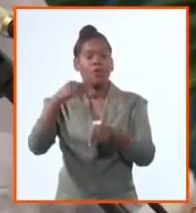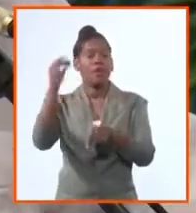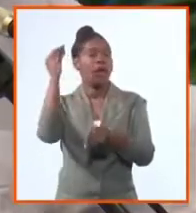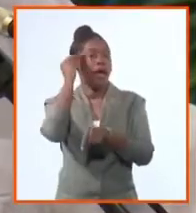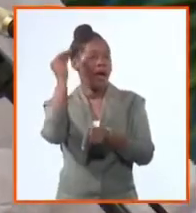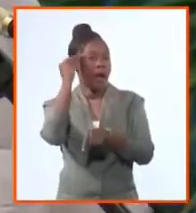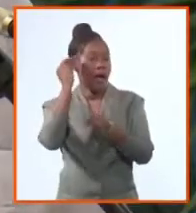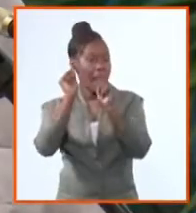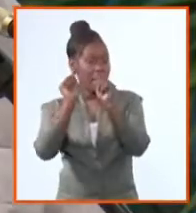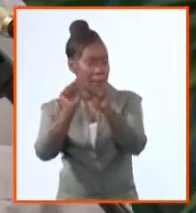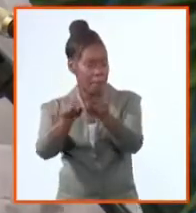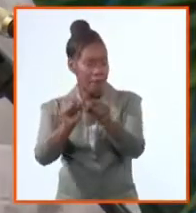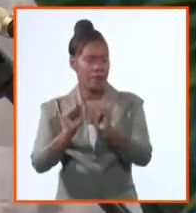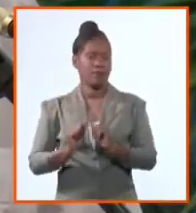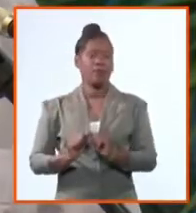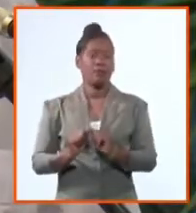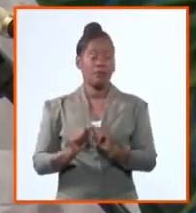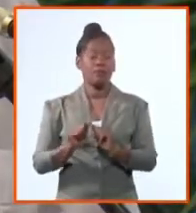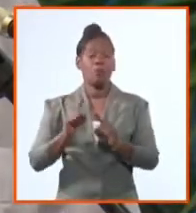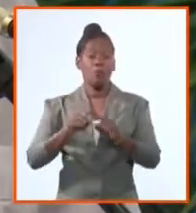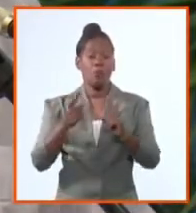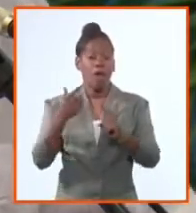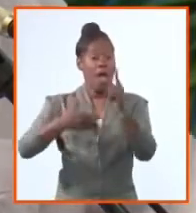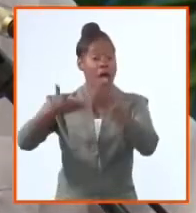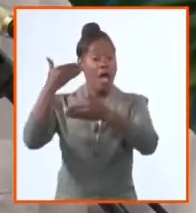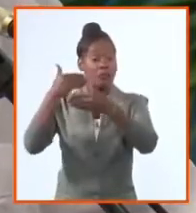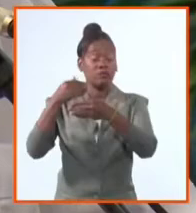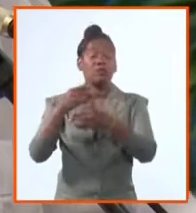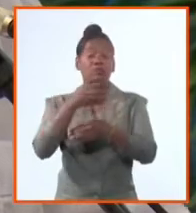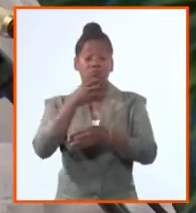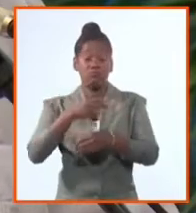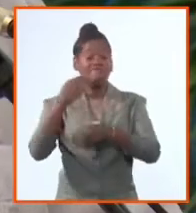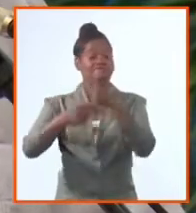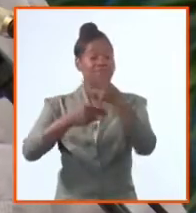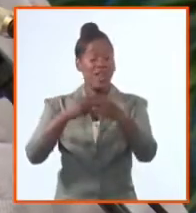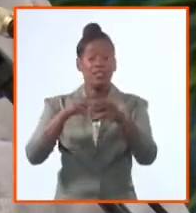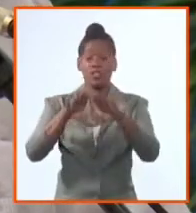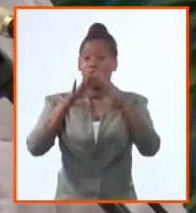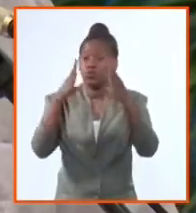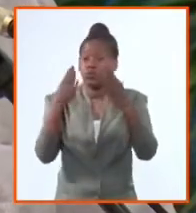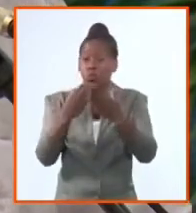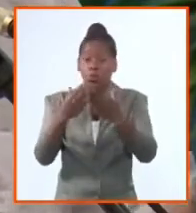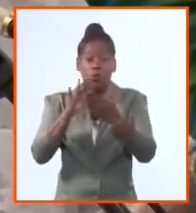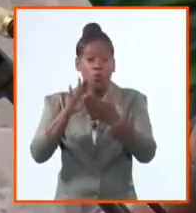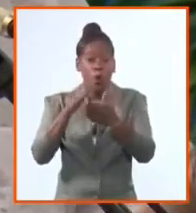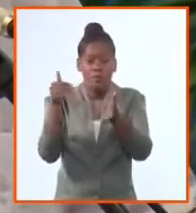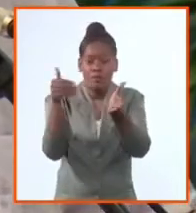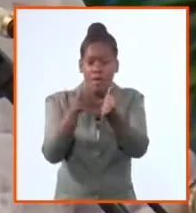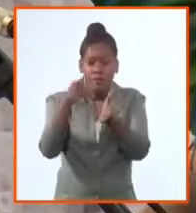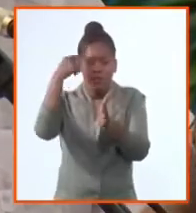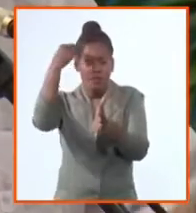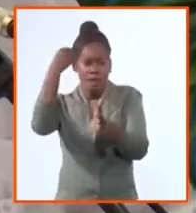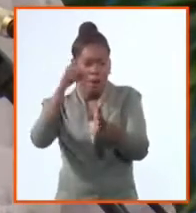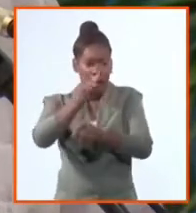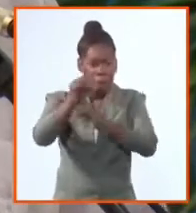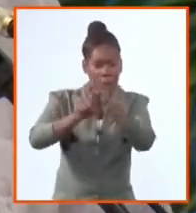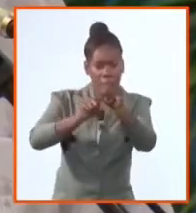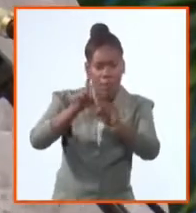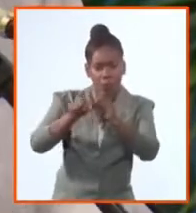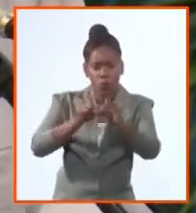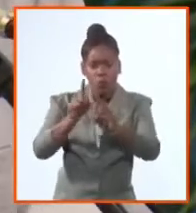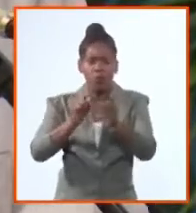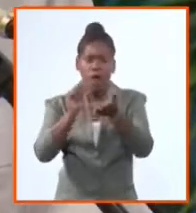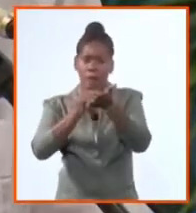dicho y Fidel ha hecho. Y eso lo decía René González, el director del Instituto Fidel, que hay que retomar todo eso, porque son cientos